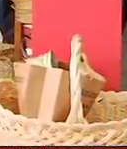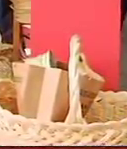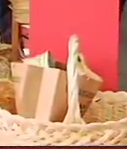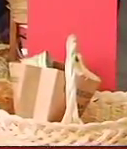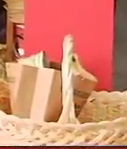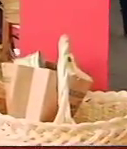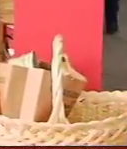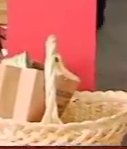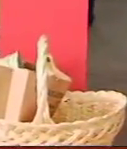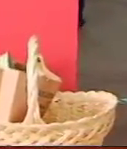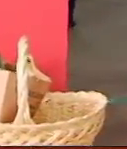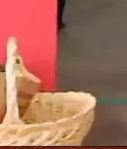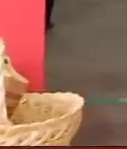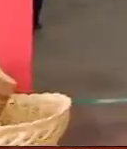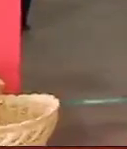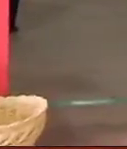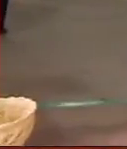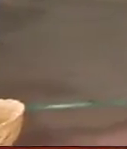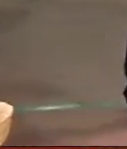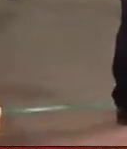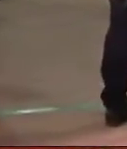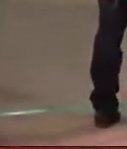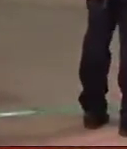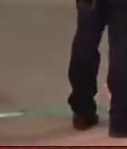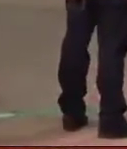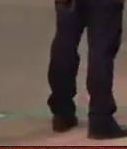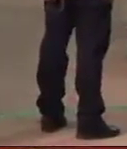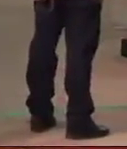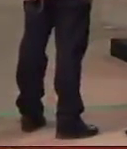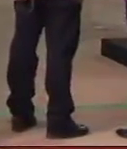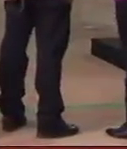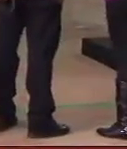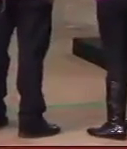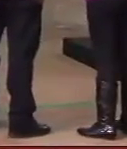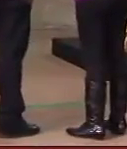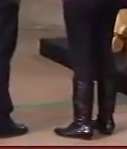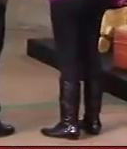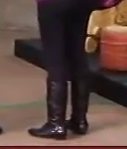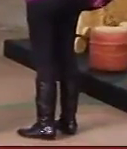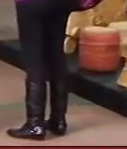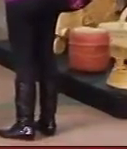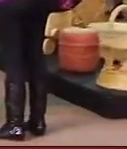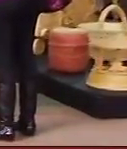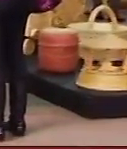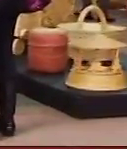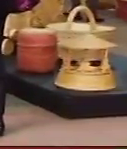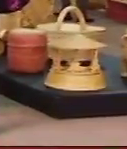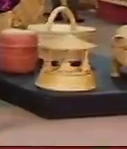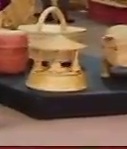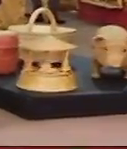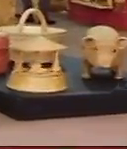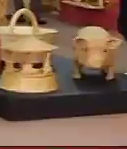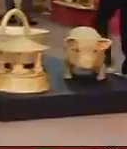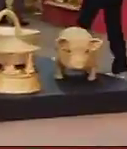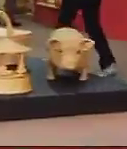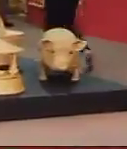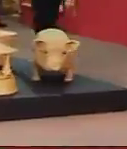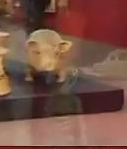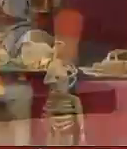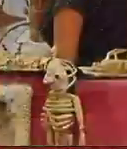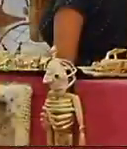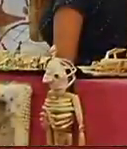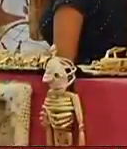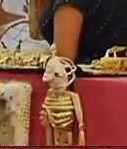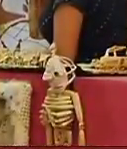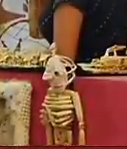la apicultura a los consumidores. Habrán productores de Oaxaca, de la Ciudad de México, en fin, de varias partes. Además, por cuarto año consecutivo, el recinto